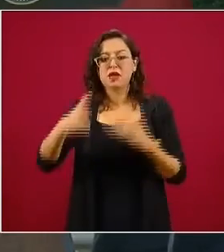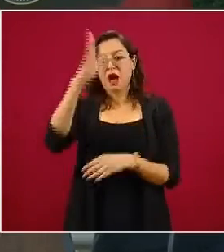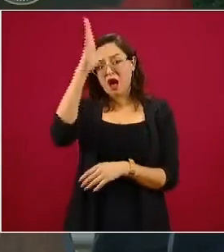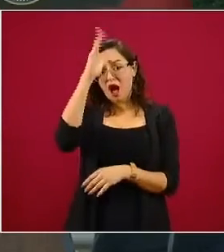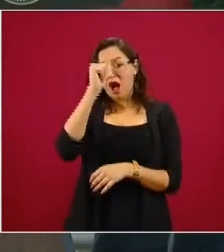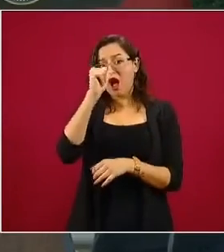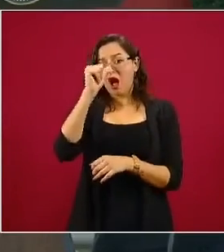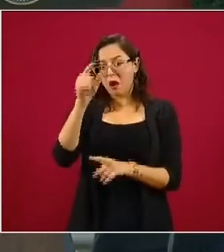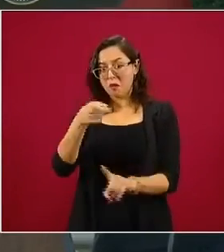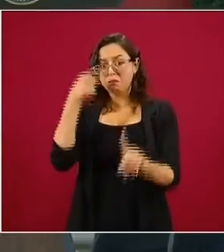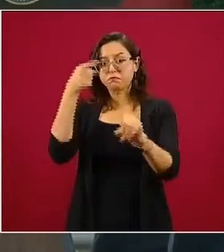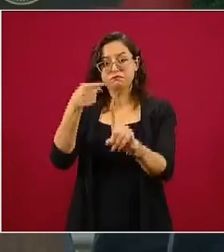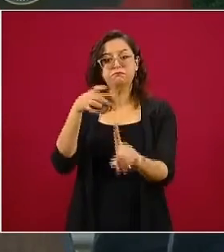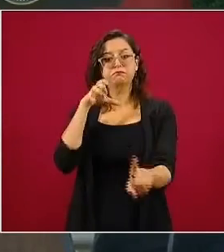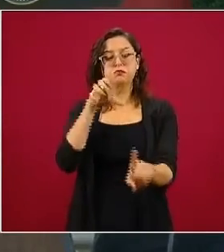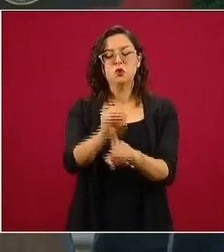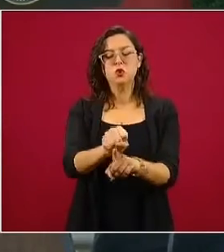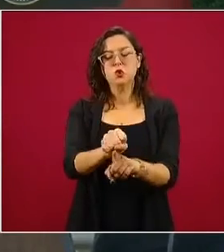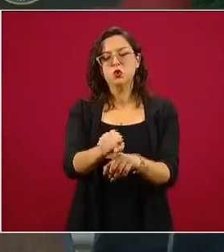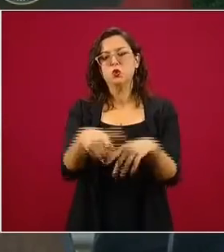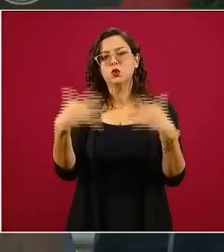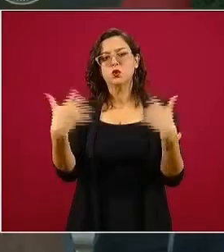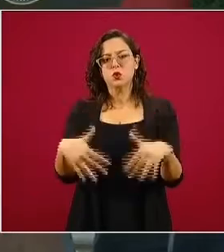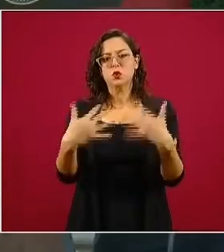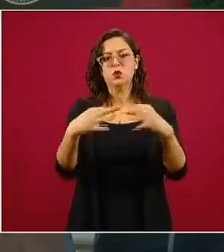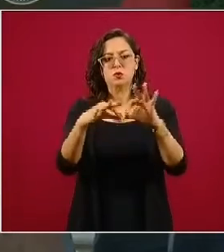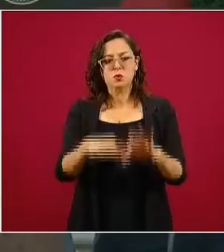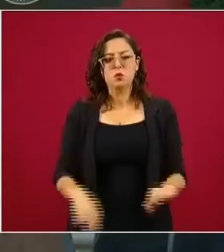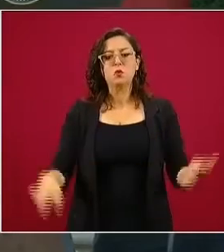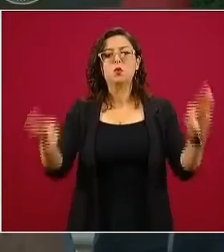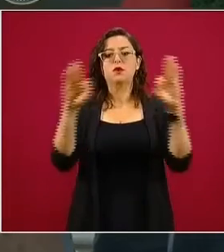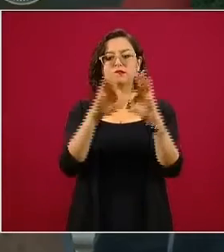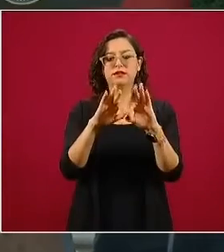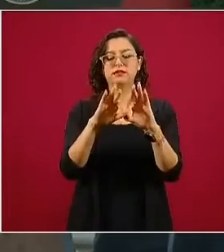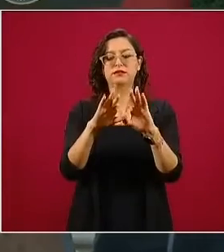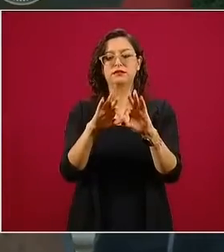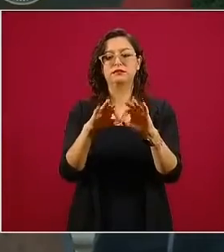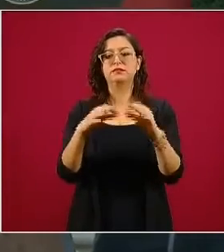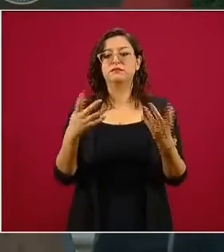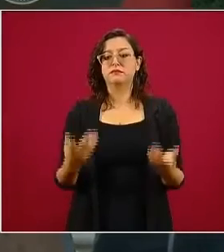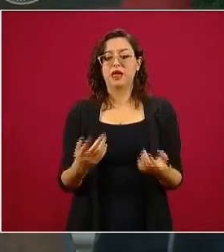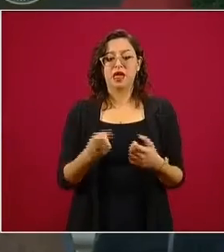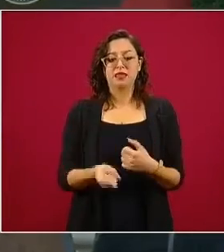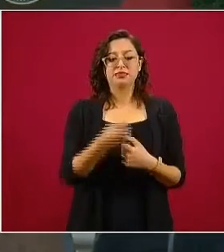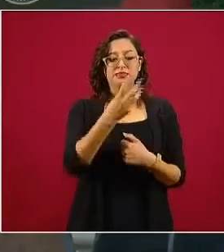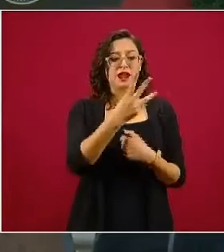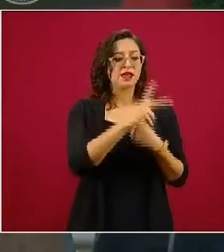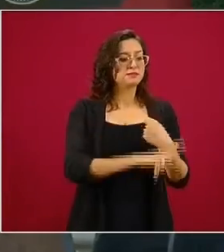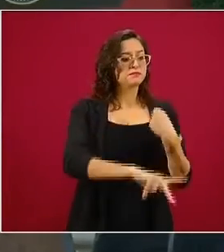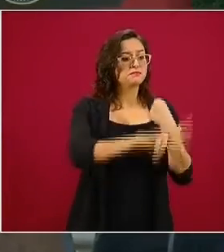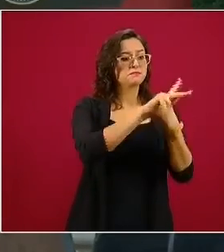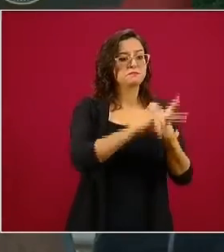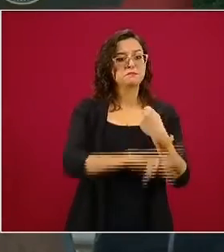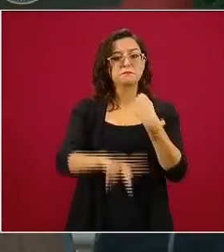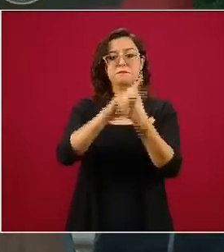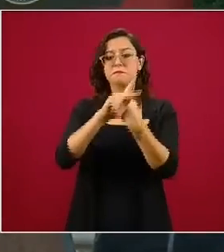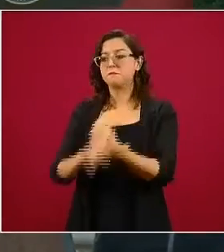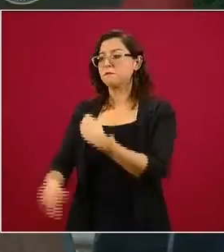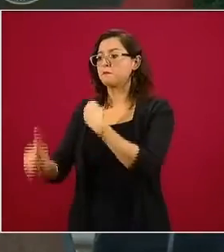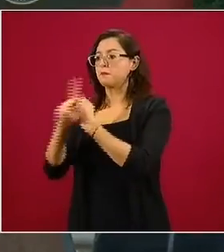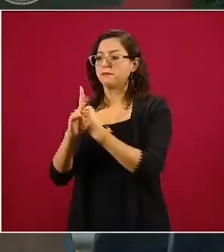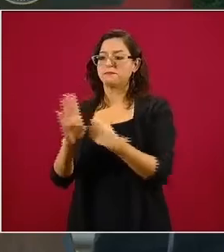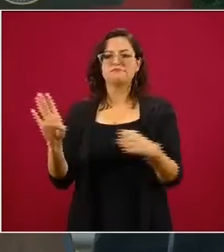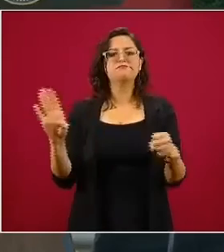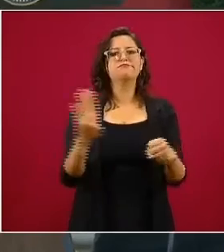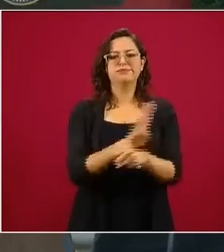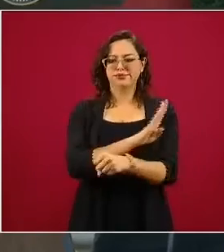representa un gran logro en beneficio de las tres naciones y de nuestros